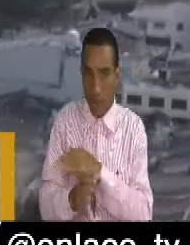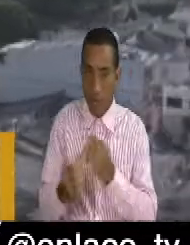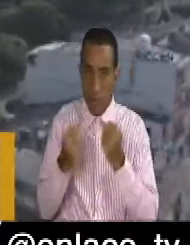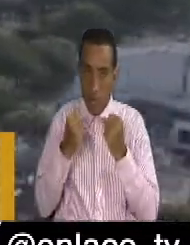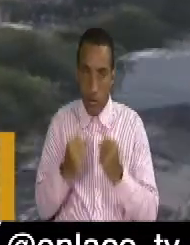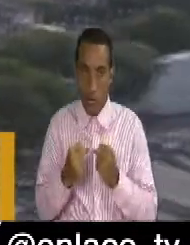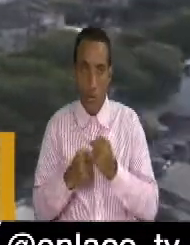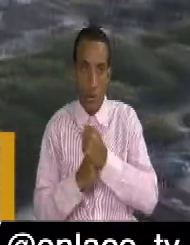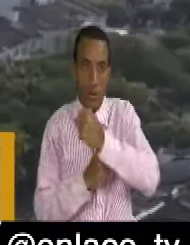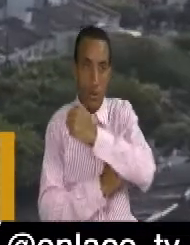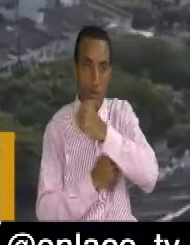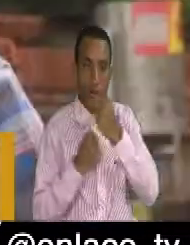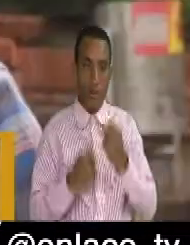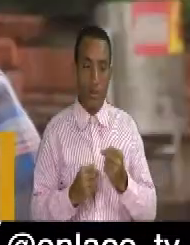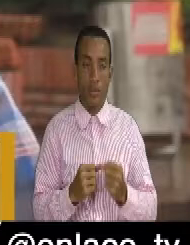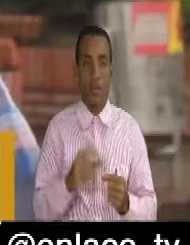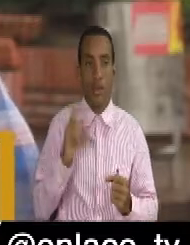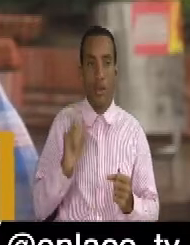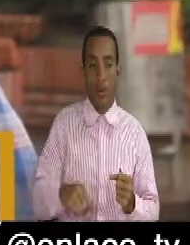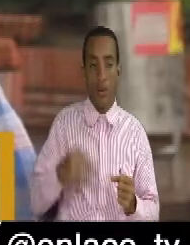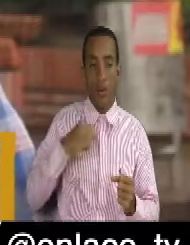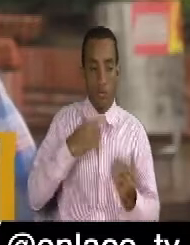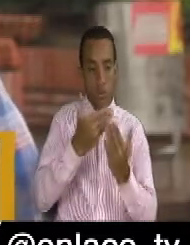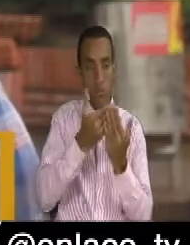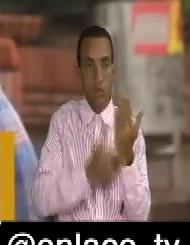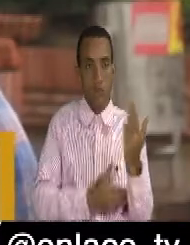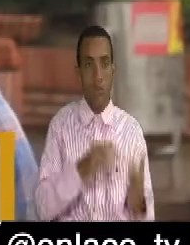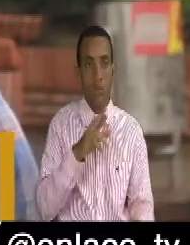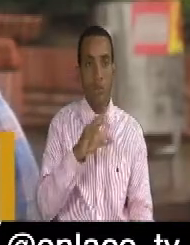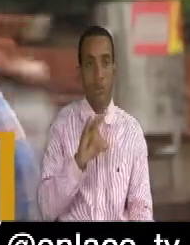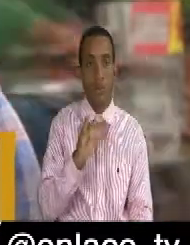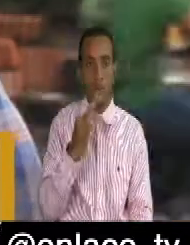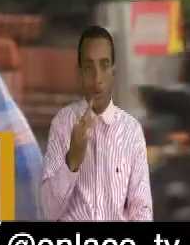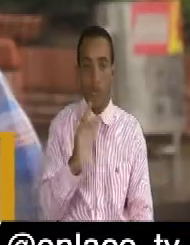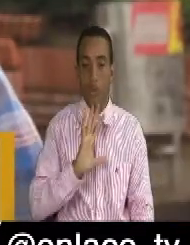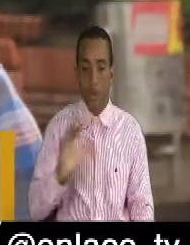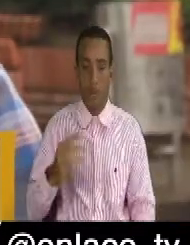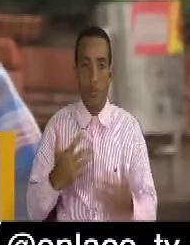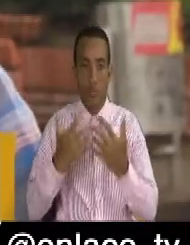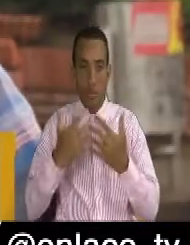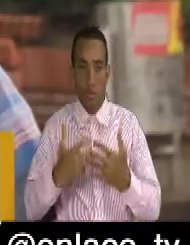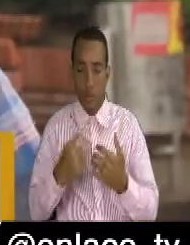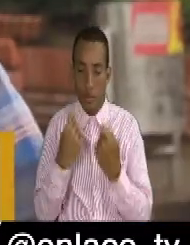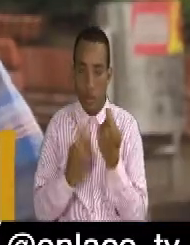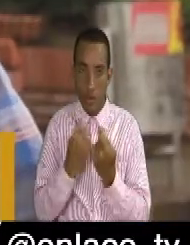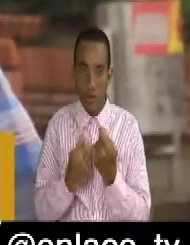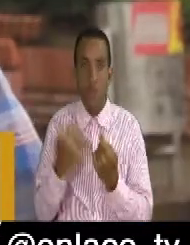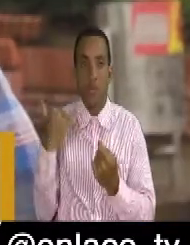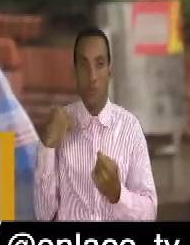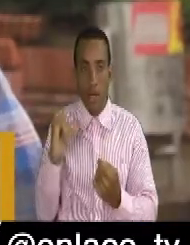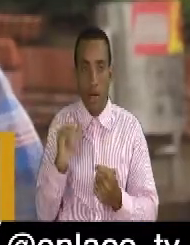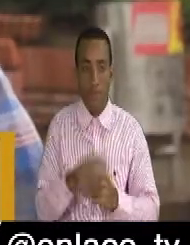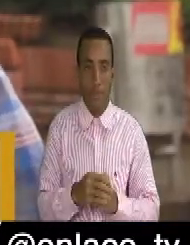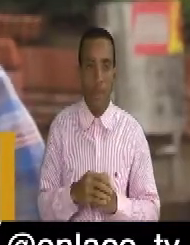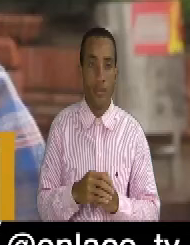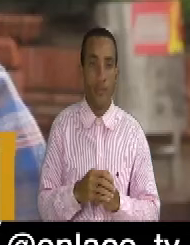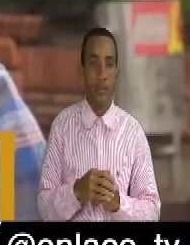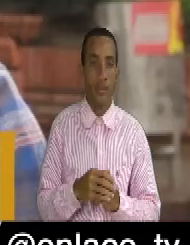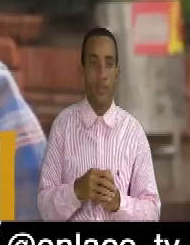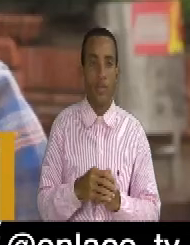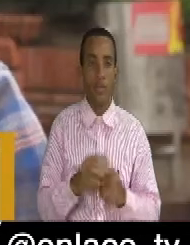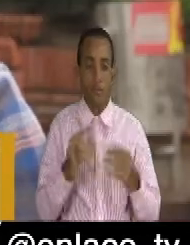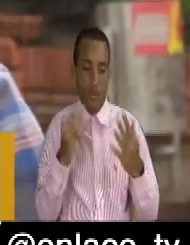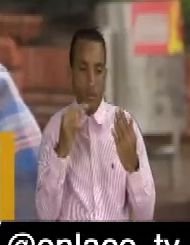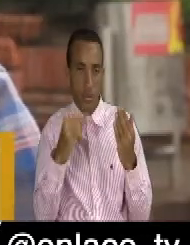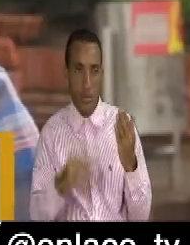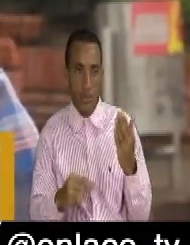fortalecimiento. Es tener RUT, tener un negocio conformado, ser víctima del conflicto armado, y por último, pertenecer a cuatro